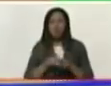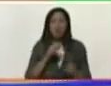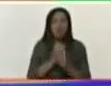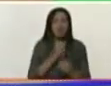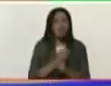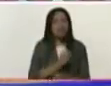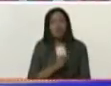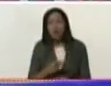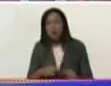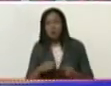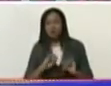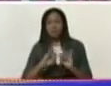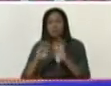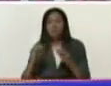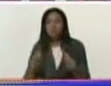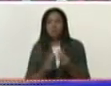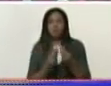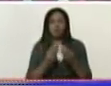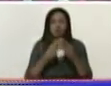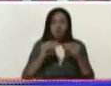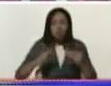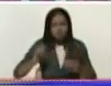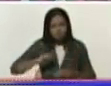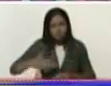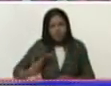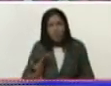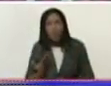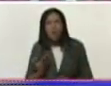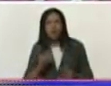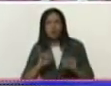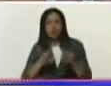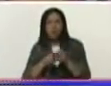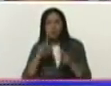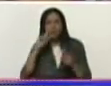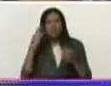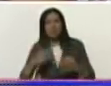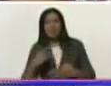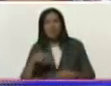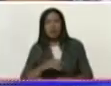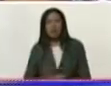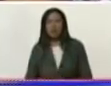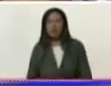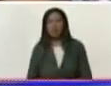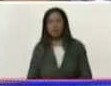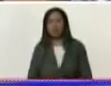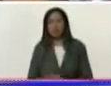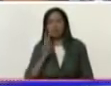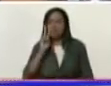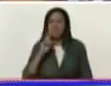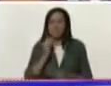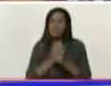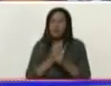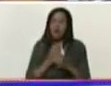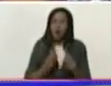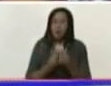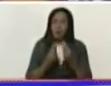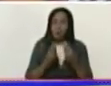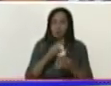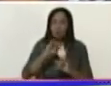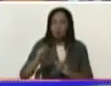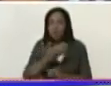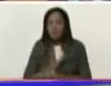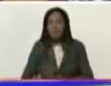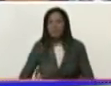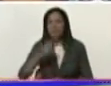trabajar por ese Juntos Todo Es Posible. Aquí eso es una realidad. Es una realidad haber trabajado junto a usted,